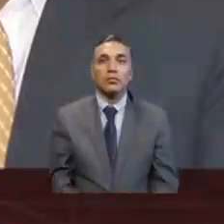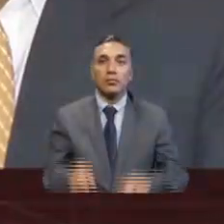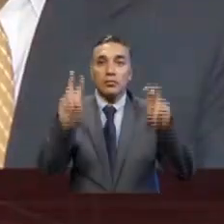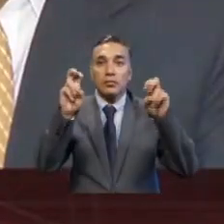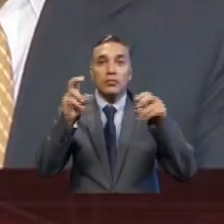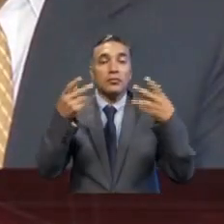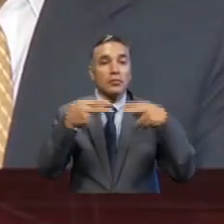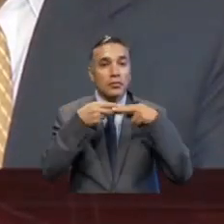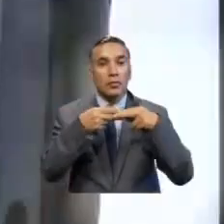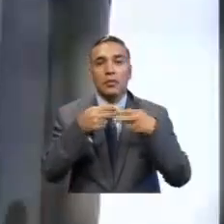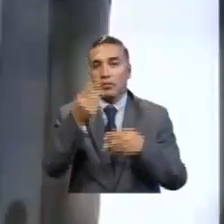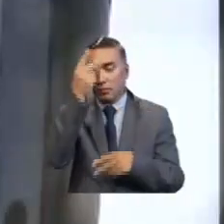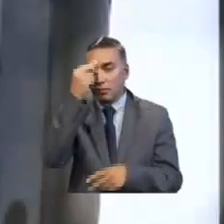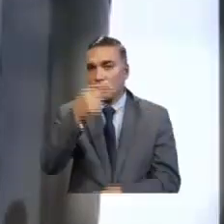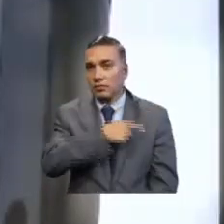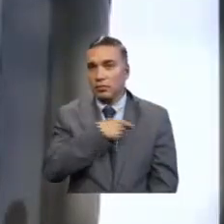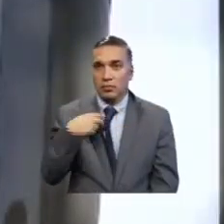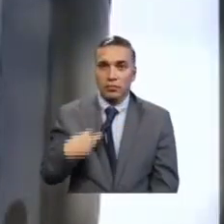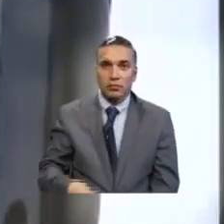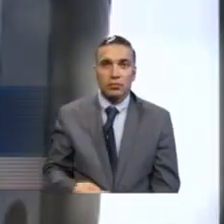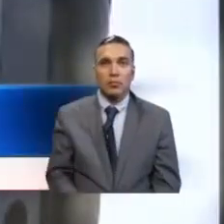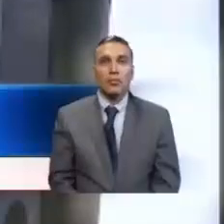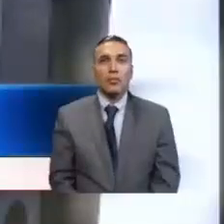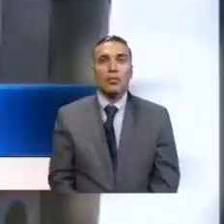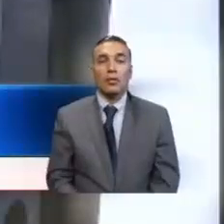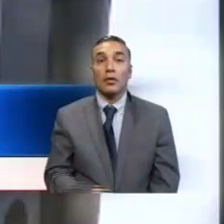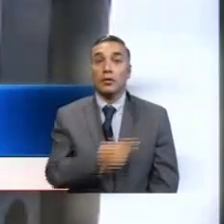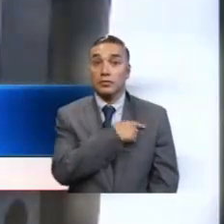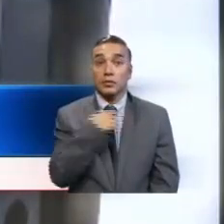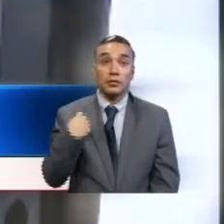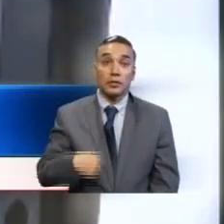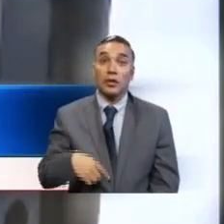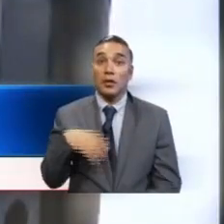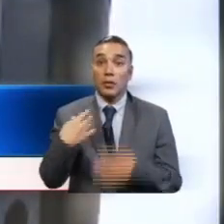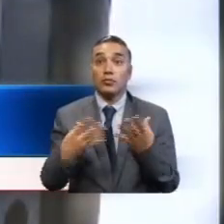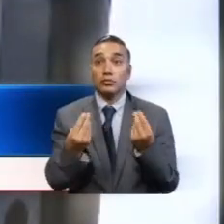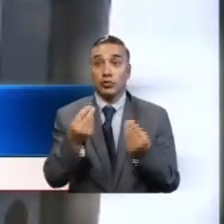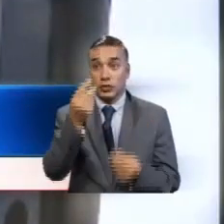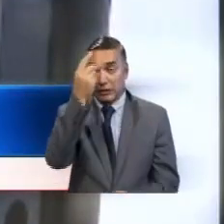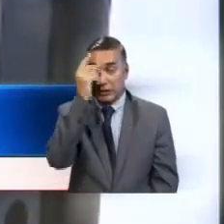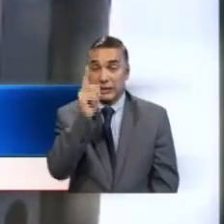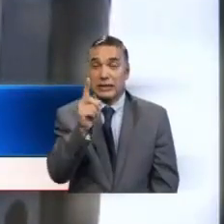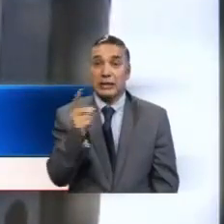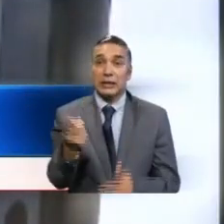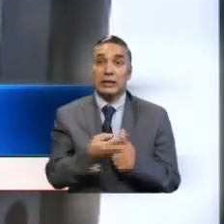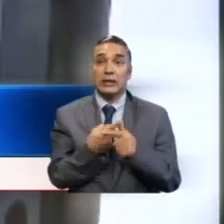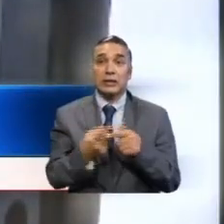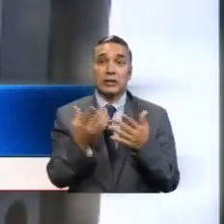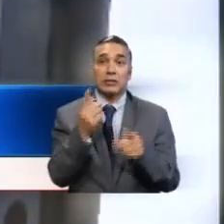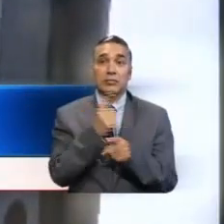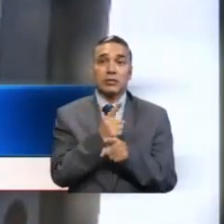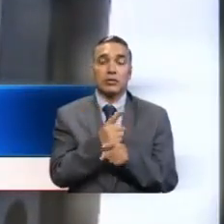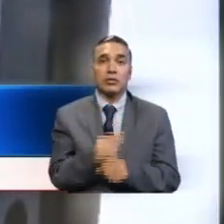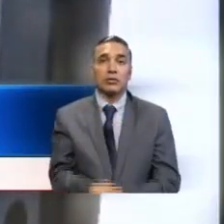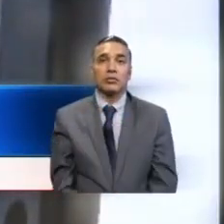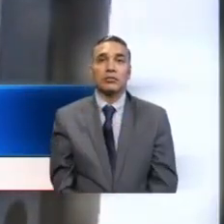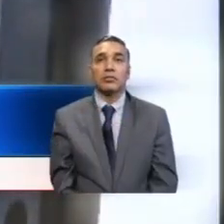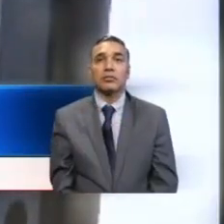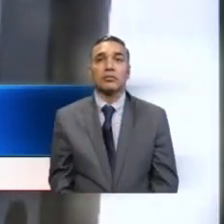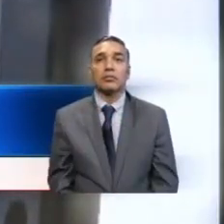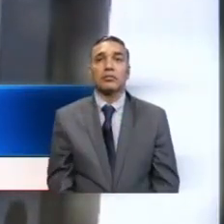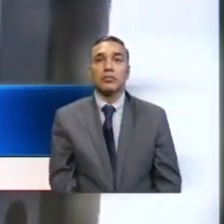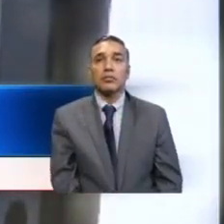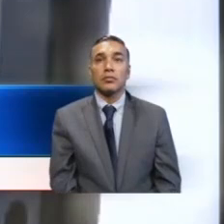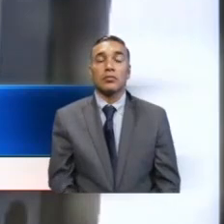Relaciones y deuda con China. China ha proveído un mundo muy importante, una proporción bastante grande, cerca de 2/3 de las vacunas. China también es un